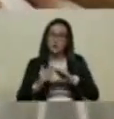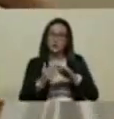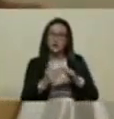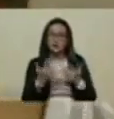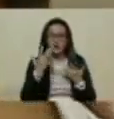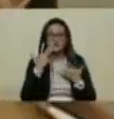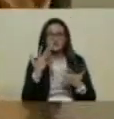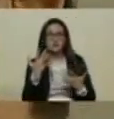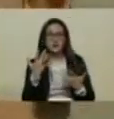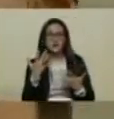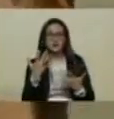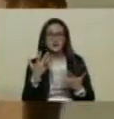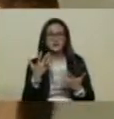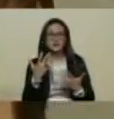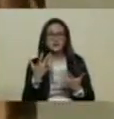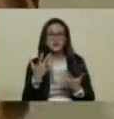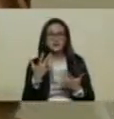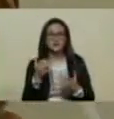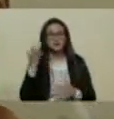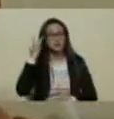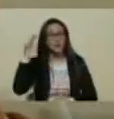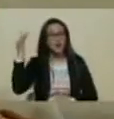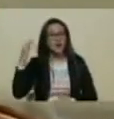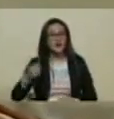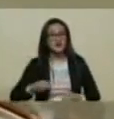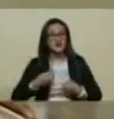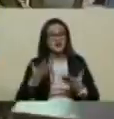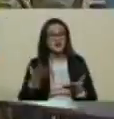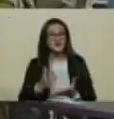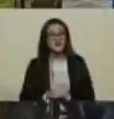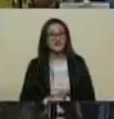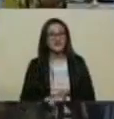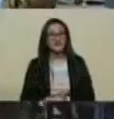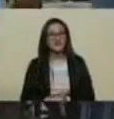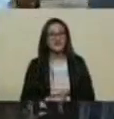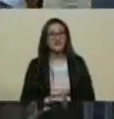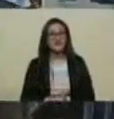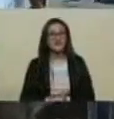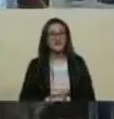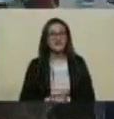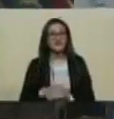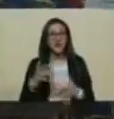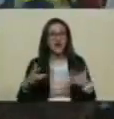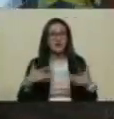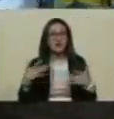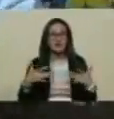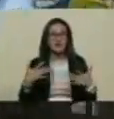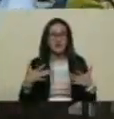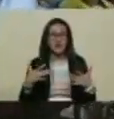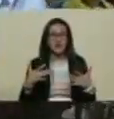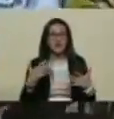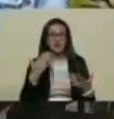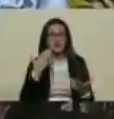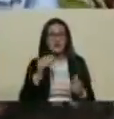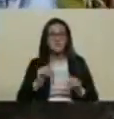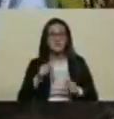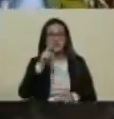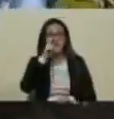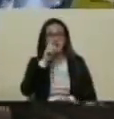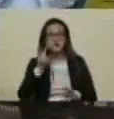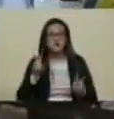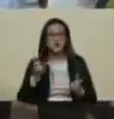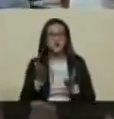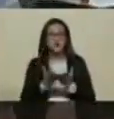pues, materializado un sueño. Creo que sin duda que con actividades como esta, cuando iniciamos un año